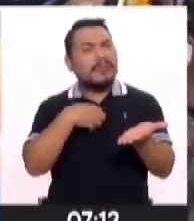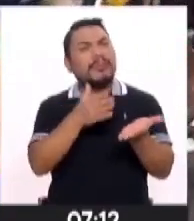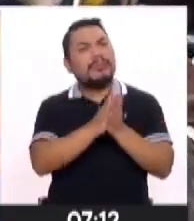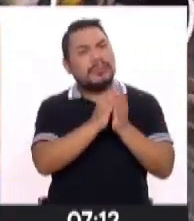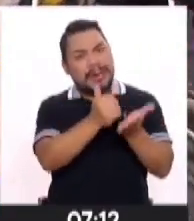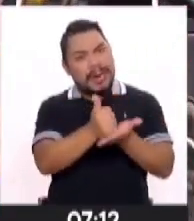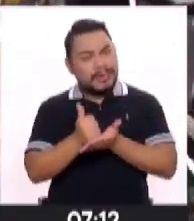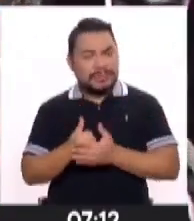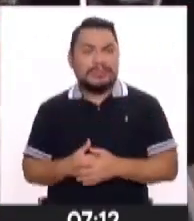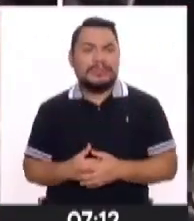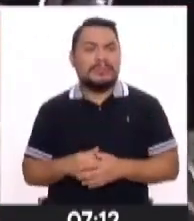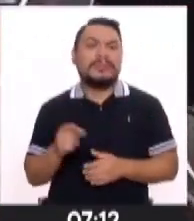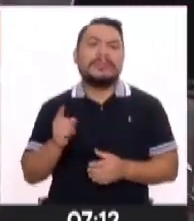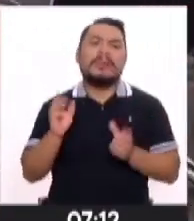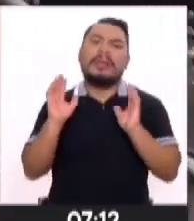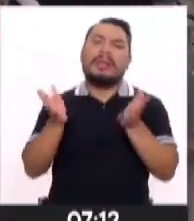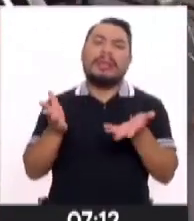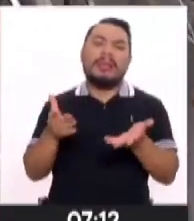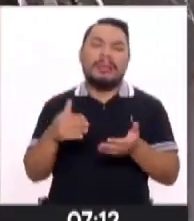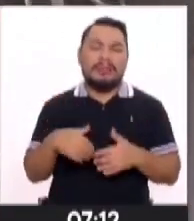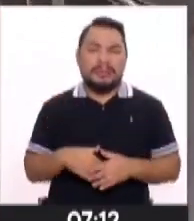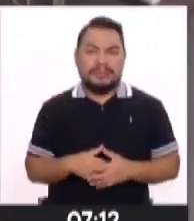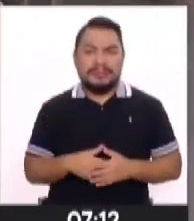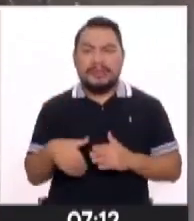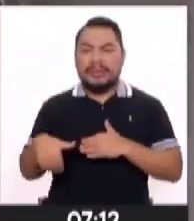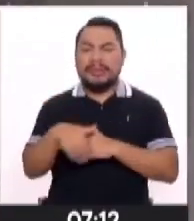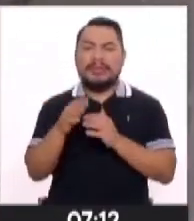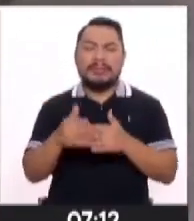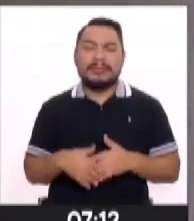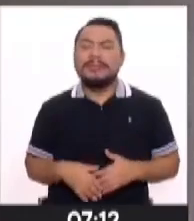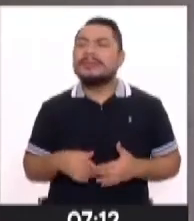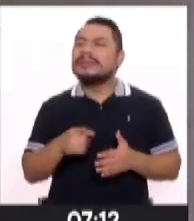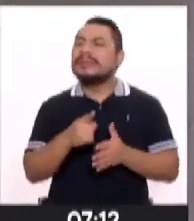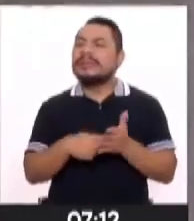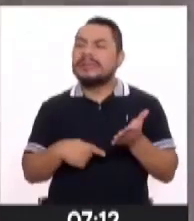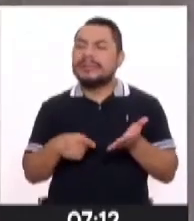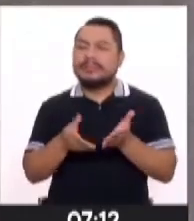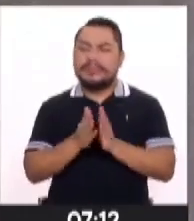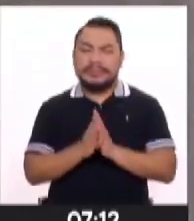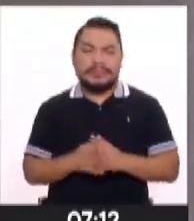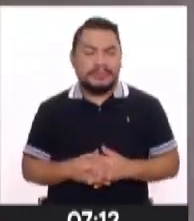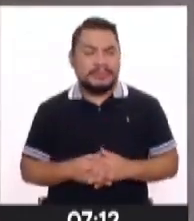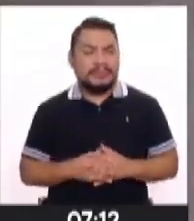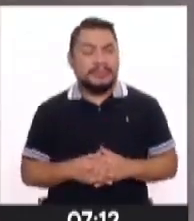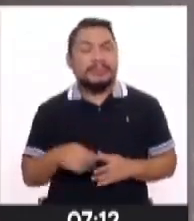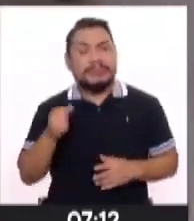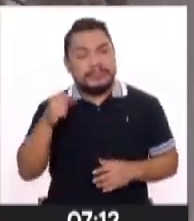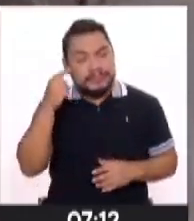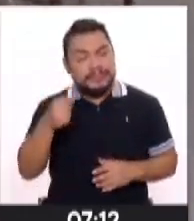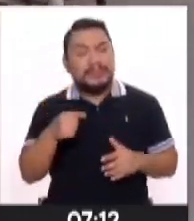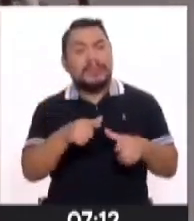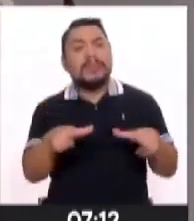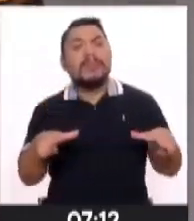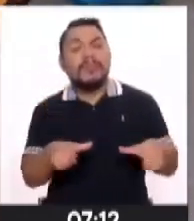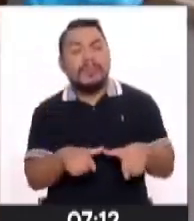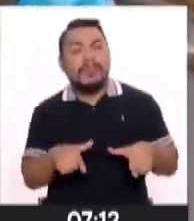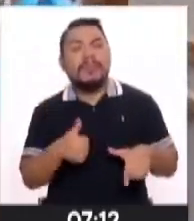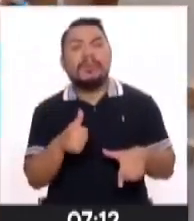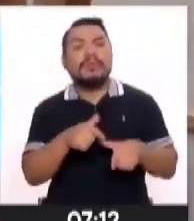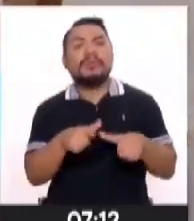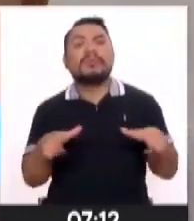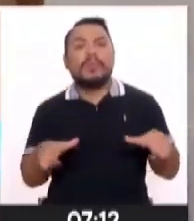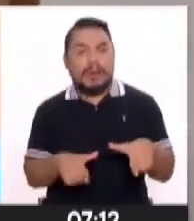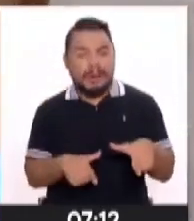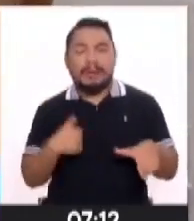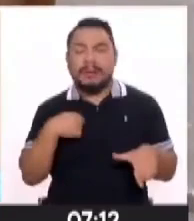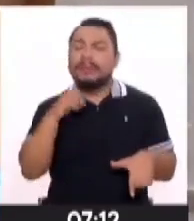No para que nos dejen votado como perros. Pero básicamente, ¿qué es lo que están pidiendo ustedes? Nosotros estamos pidiendo una ubicación. Reubicación.